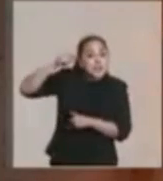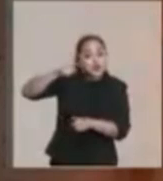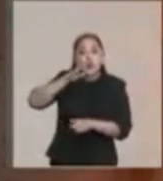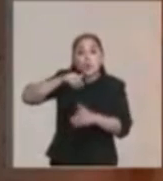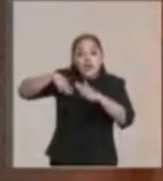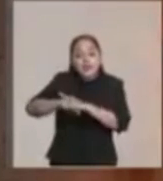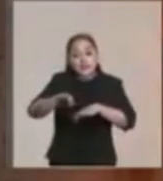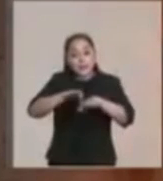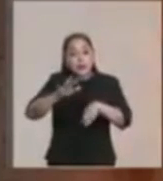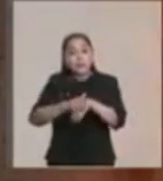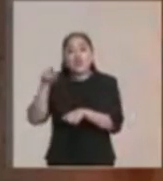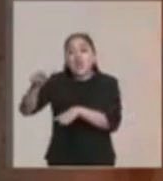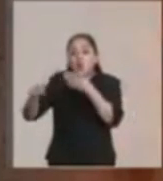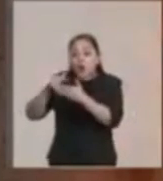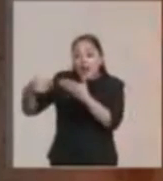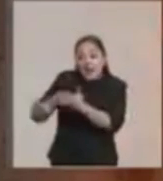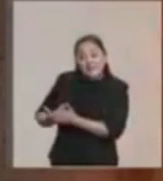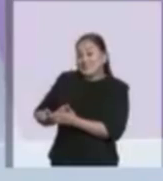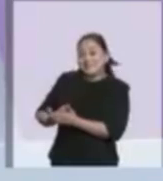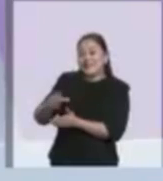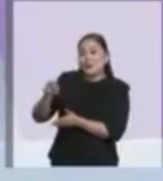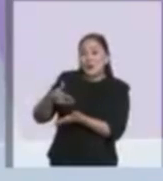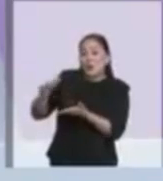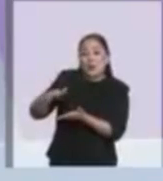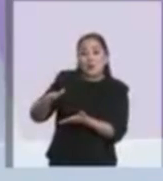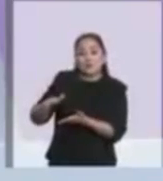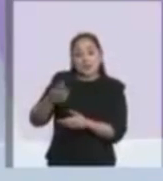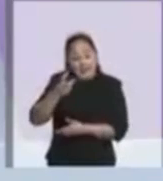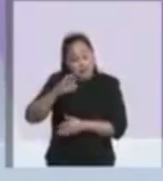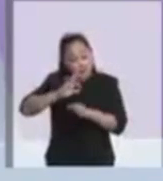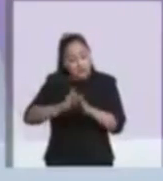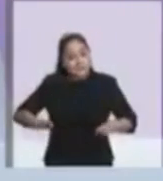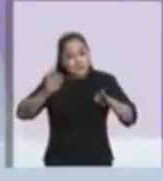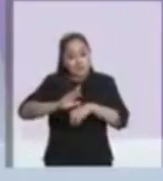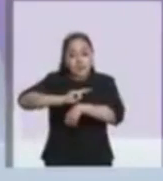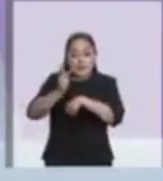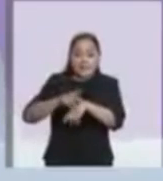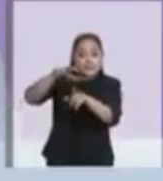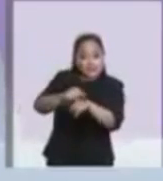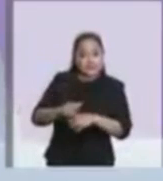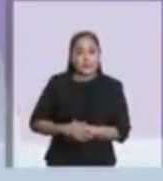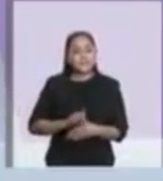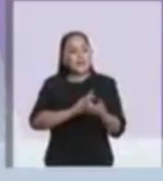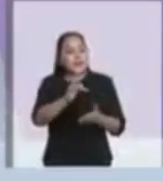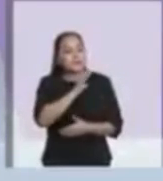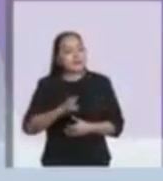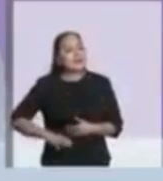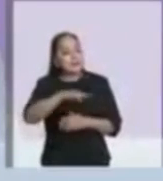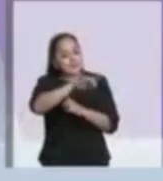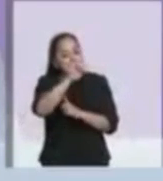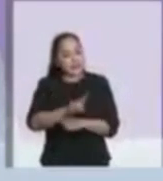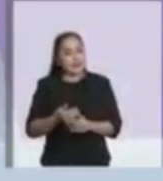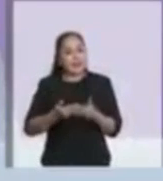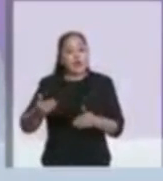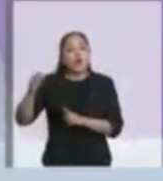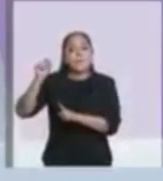trabajar por el lugar donde vienes. Y es importante que eso lo logremos. Gracias, a candidata Zavala. El candidato Rodríguez Calderón